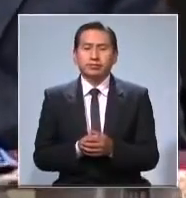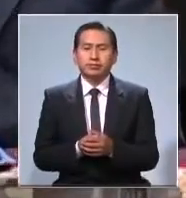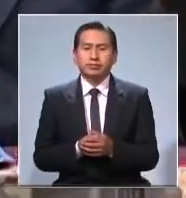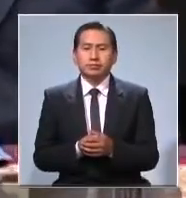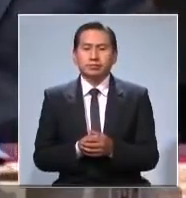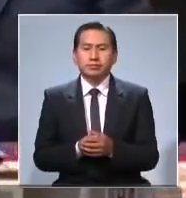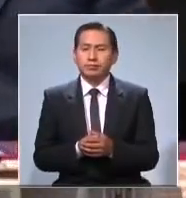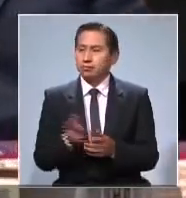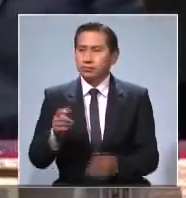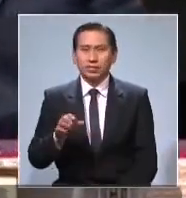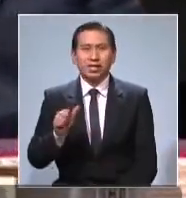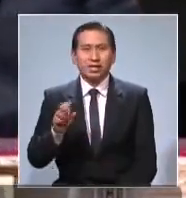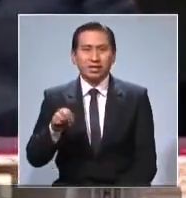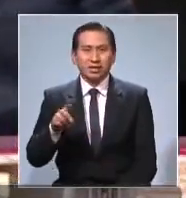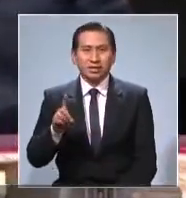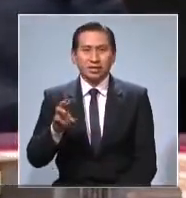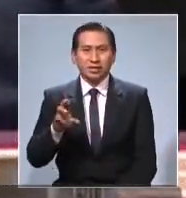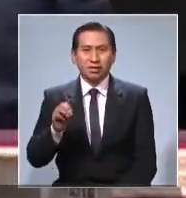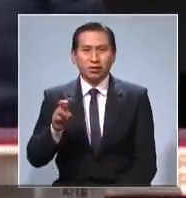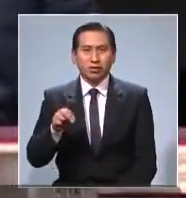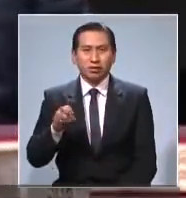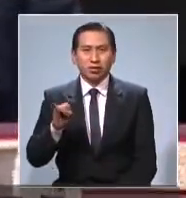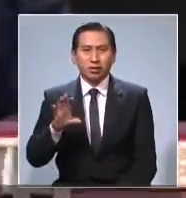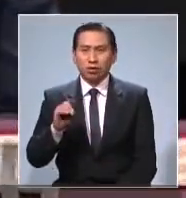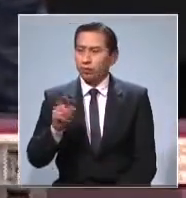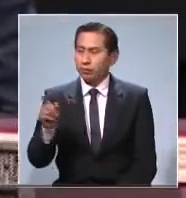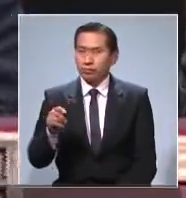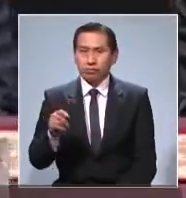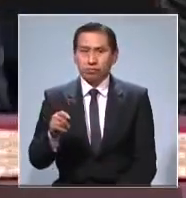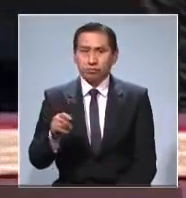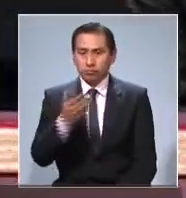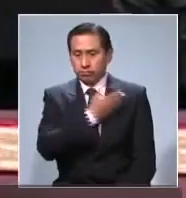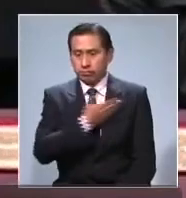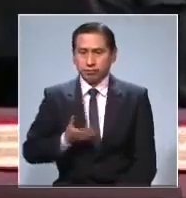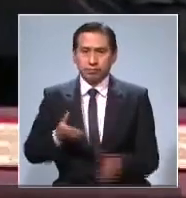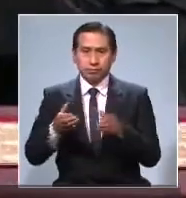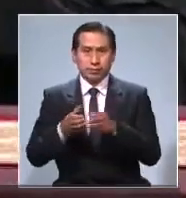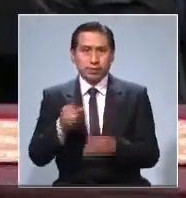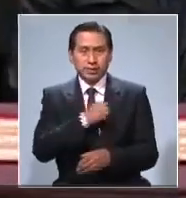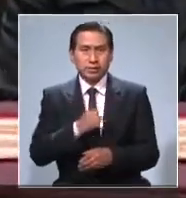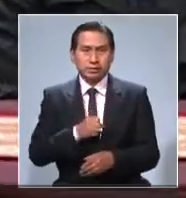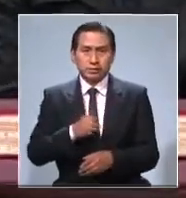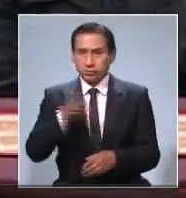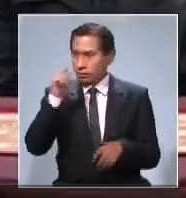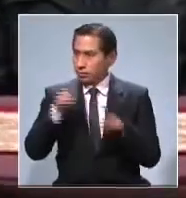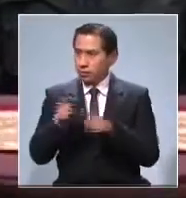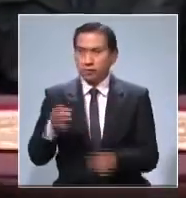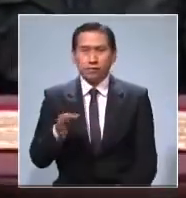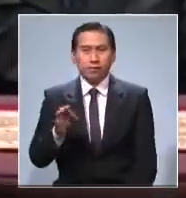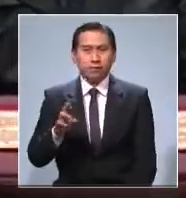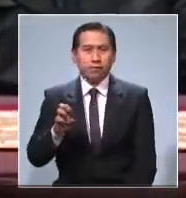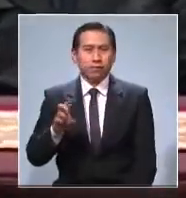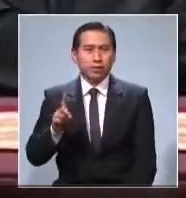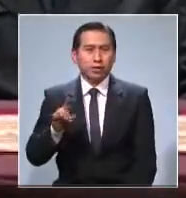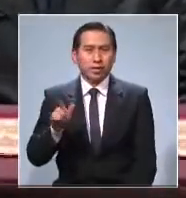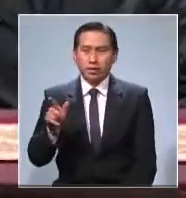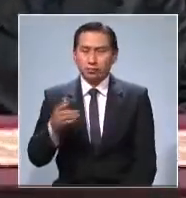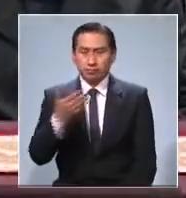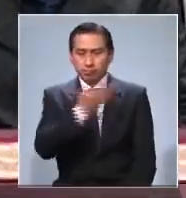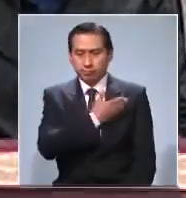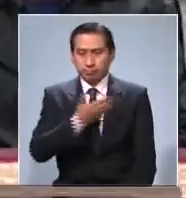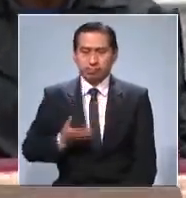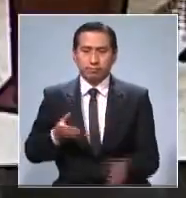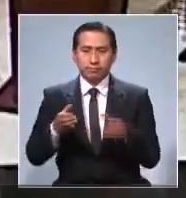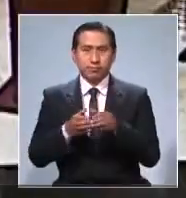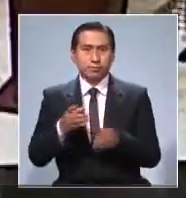Hermano Andrónico Rodríguez, presidente de la Cámara de Senadores. Hermano Freddy Mamani, presidente de la Cámara de